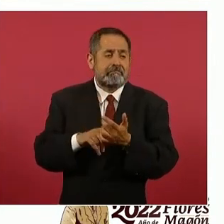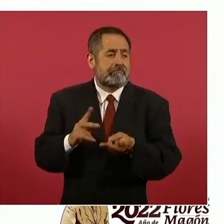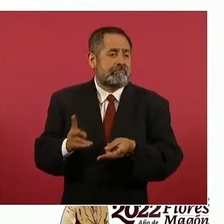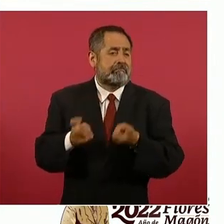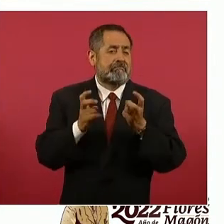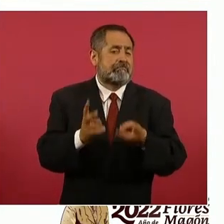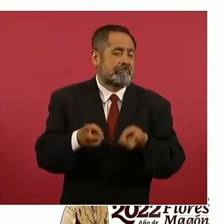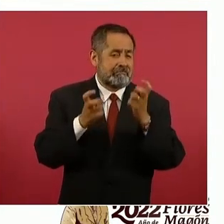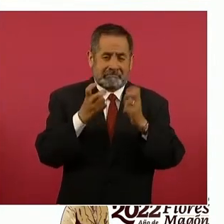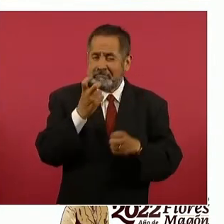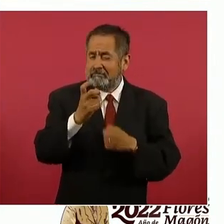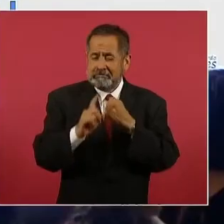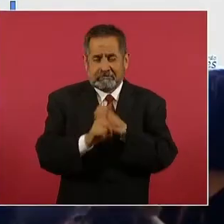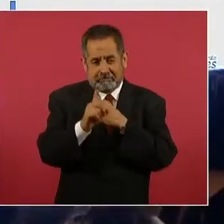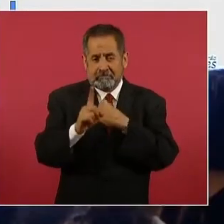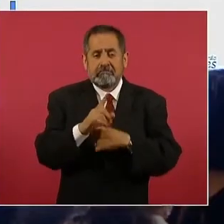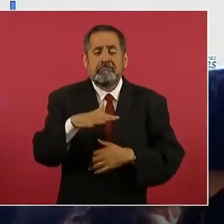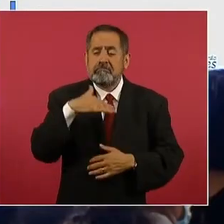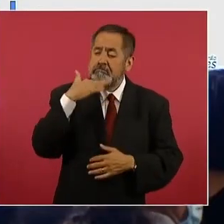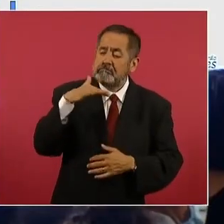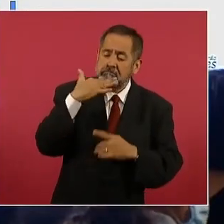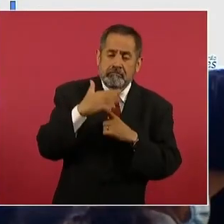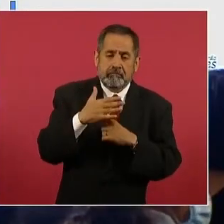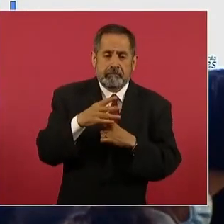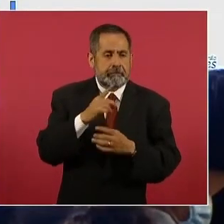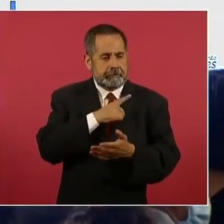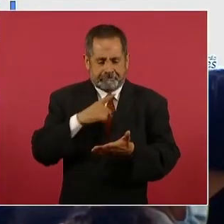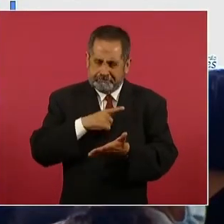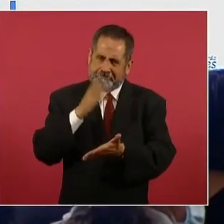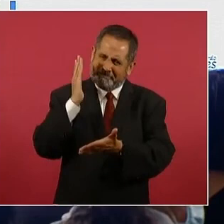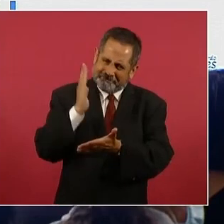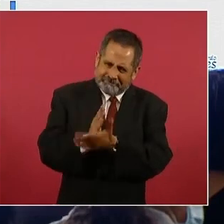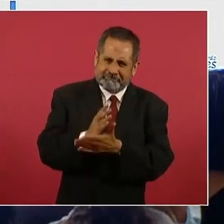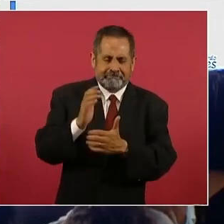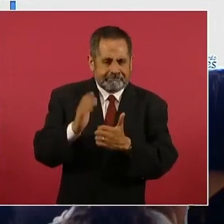del país, que hay que acabarlo,